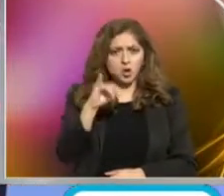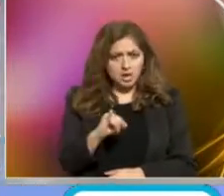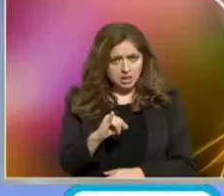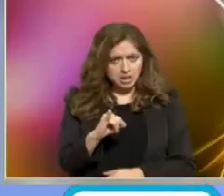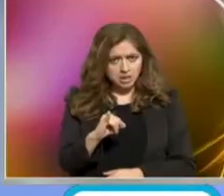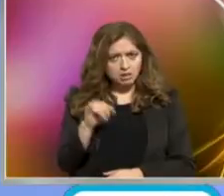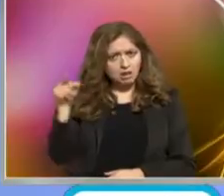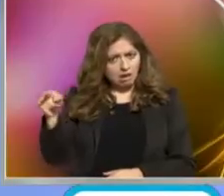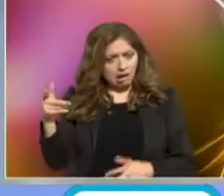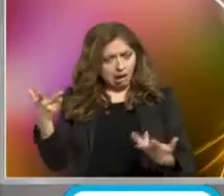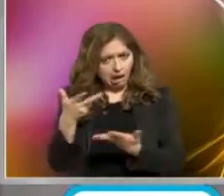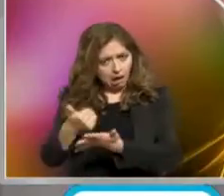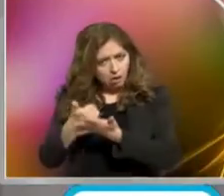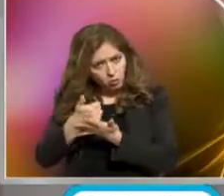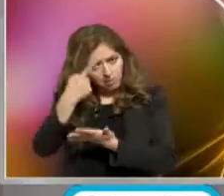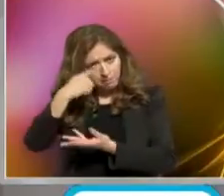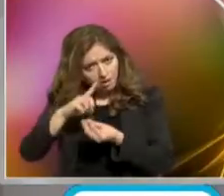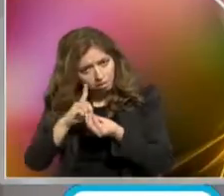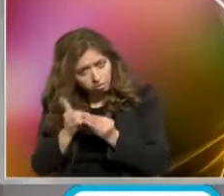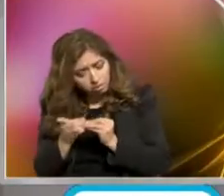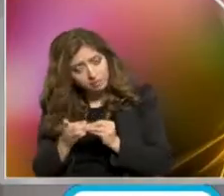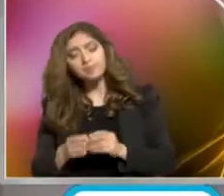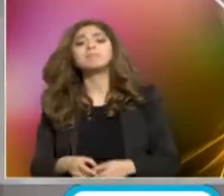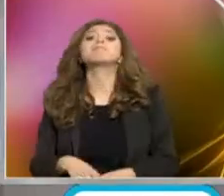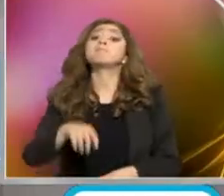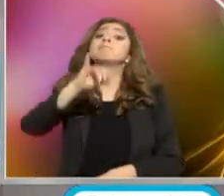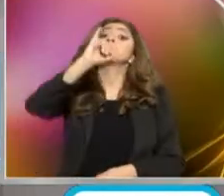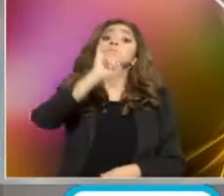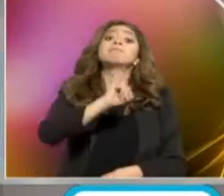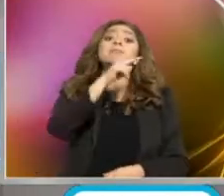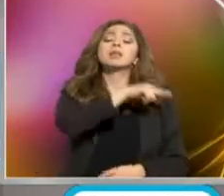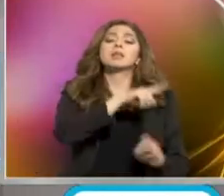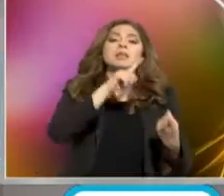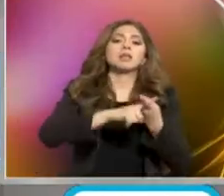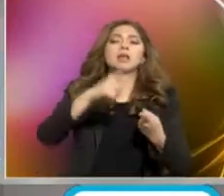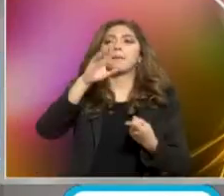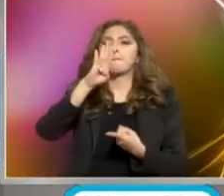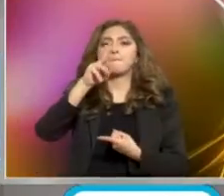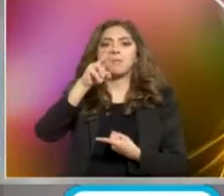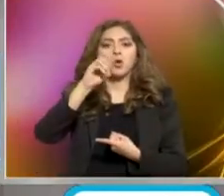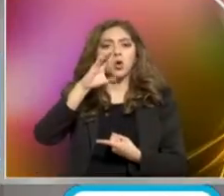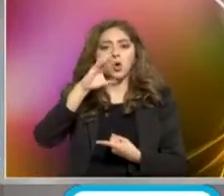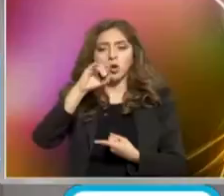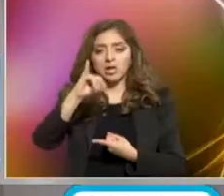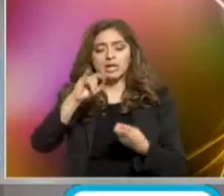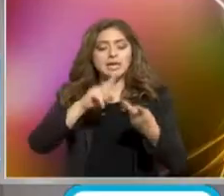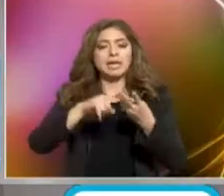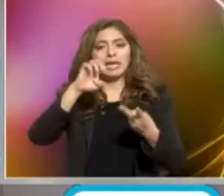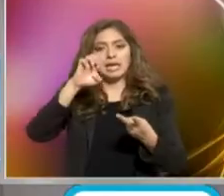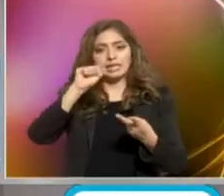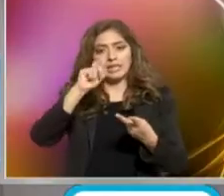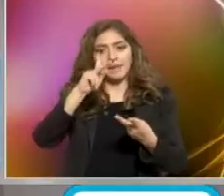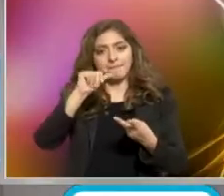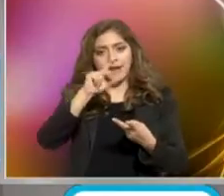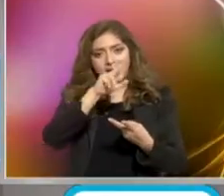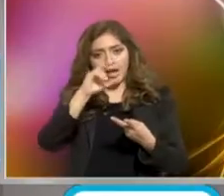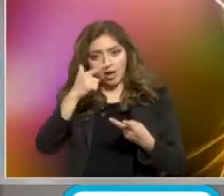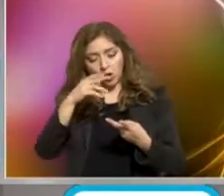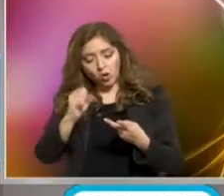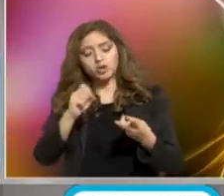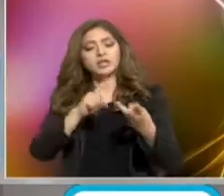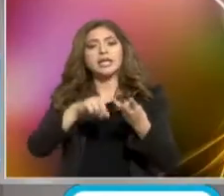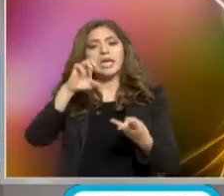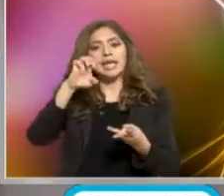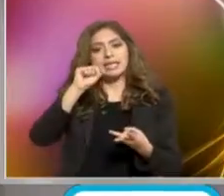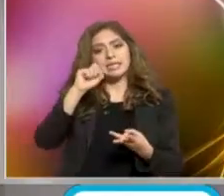cierto? Sí, porque, bueno, las verduras de hoja verde como el brócoli, los espárragos, las espinacas tienen ácido